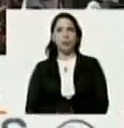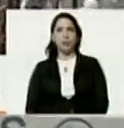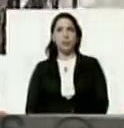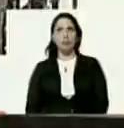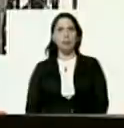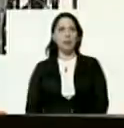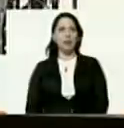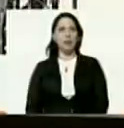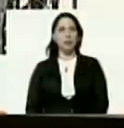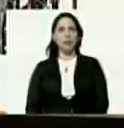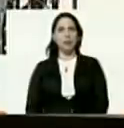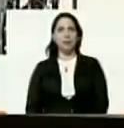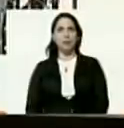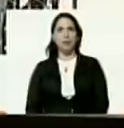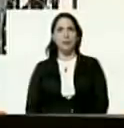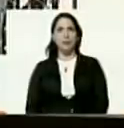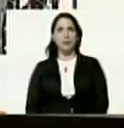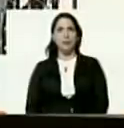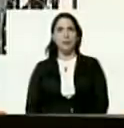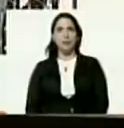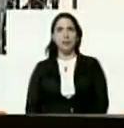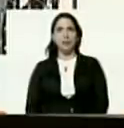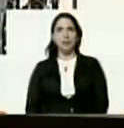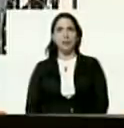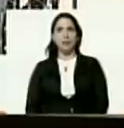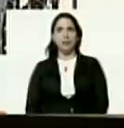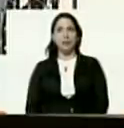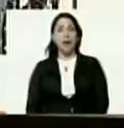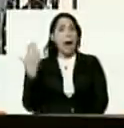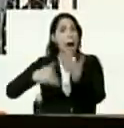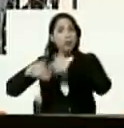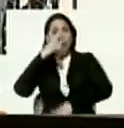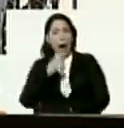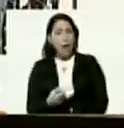Y hace un año nos vimos las caras aquí, ¿se acuerdan?